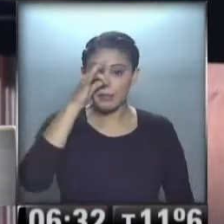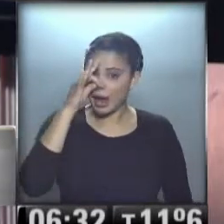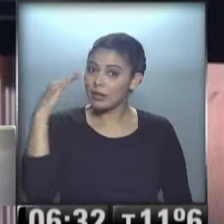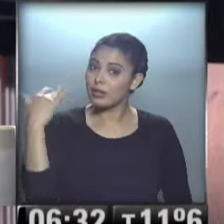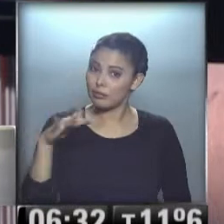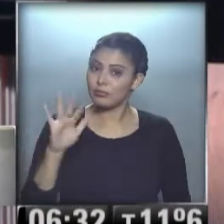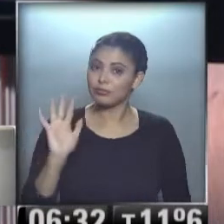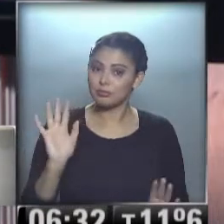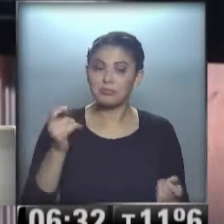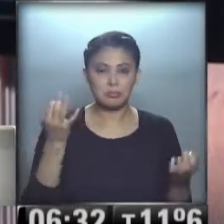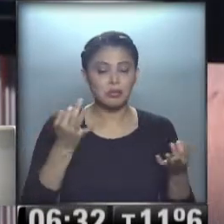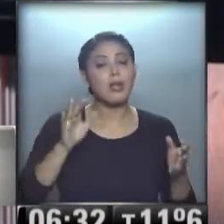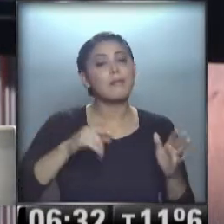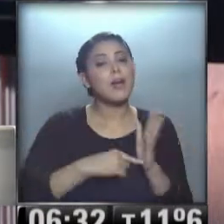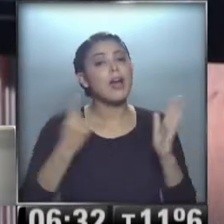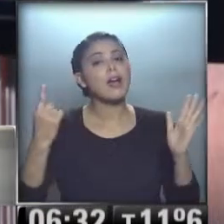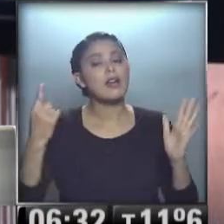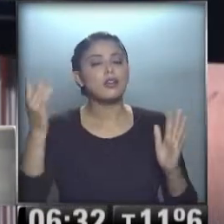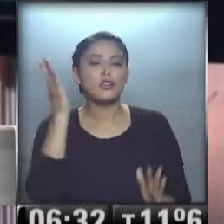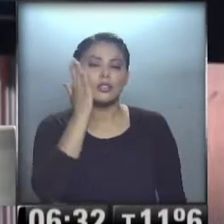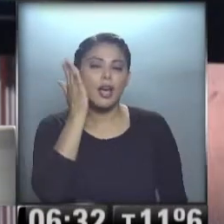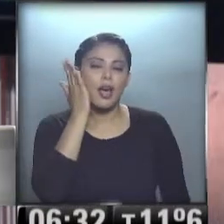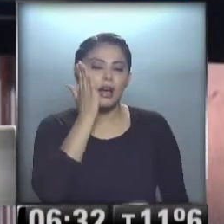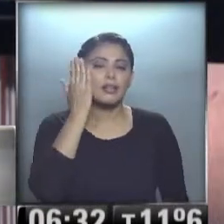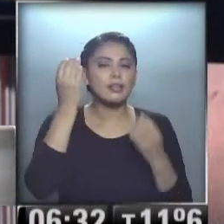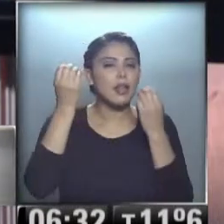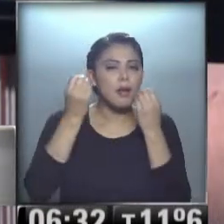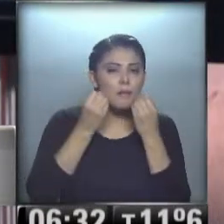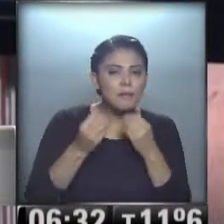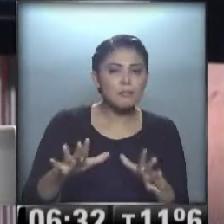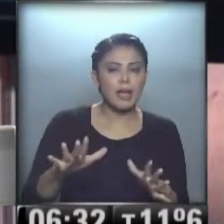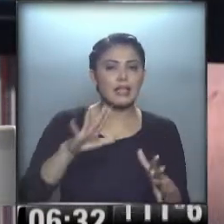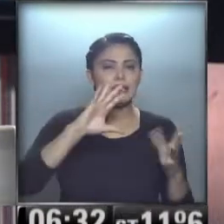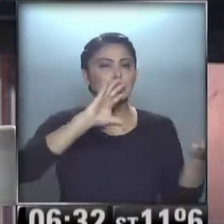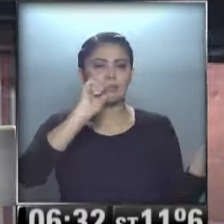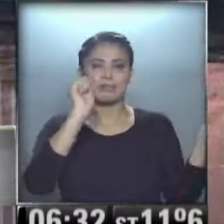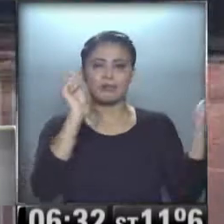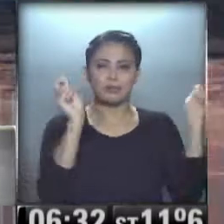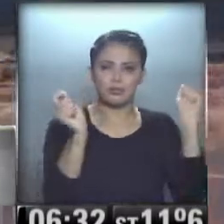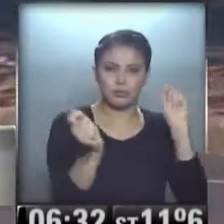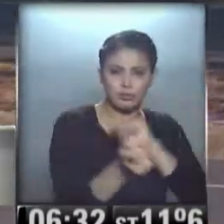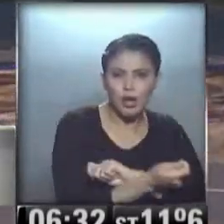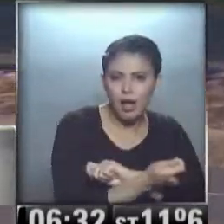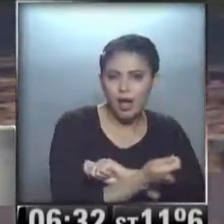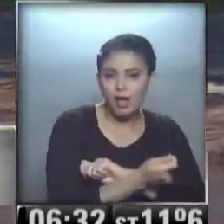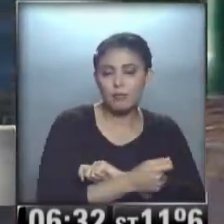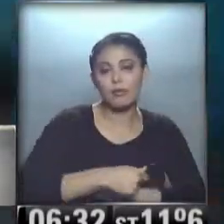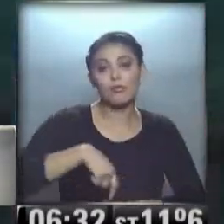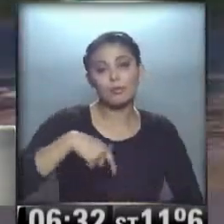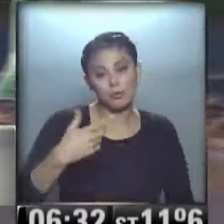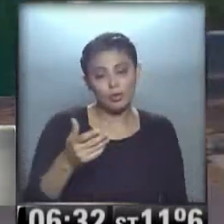bien templado, pero a partir de la tardecita comienza el tiempo a desmejorar de manera notable para llegar a la